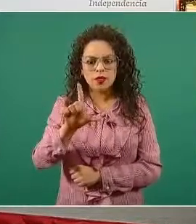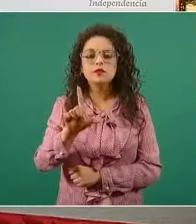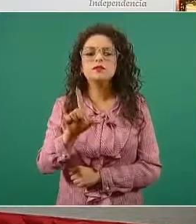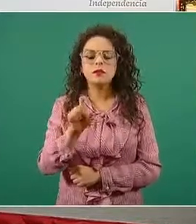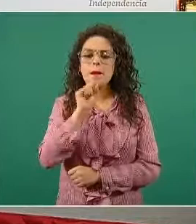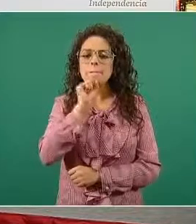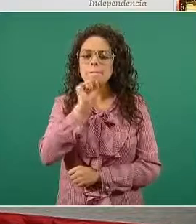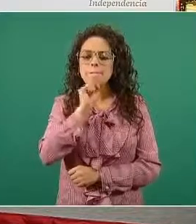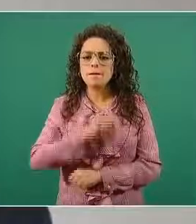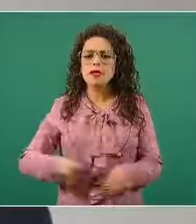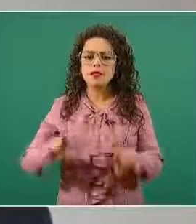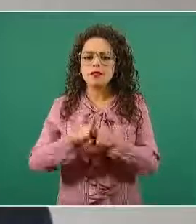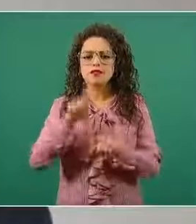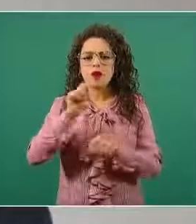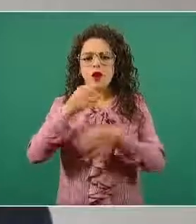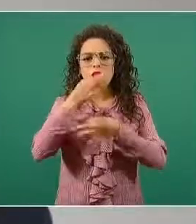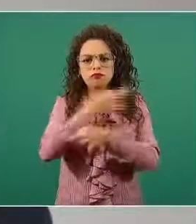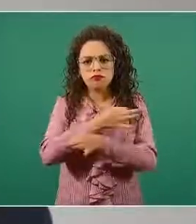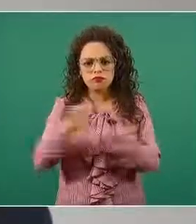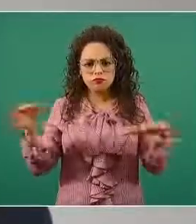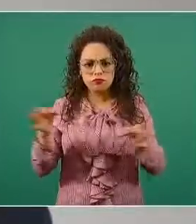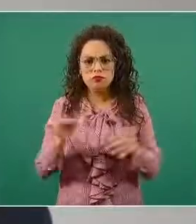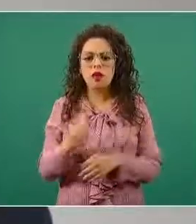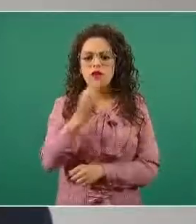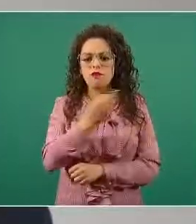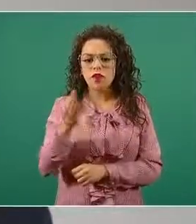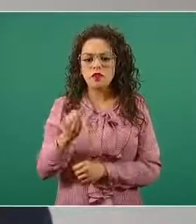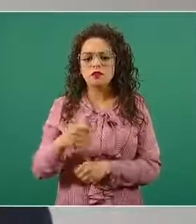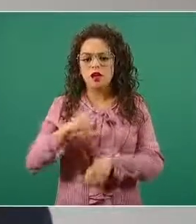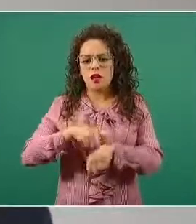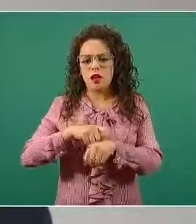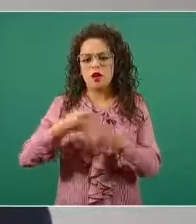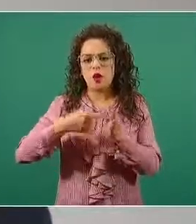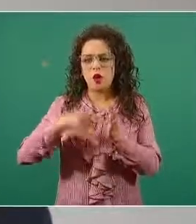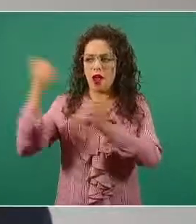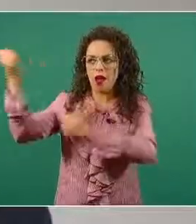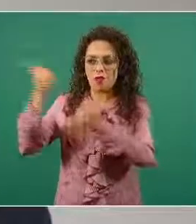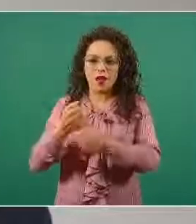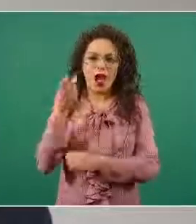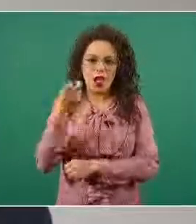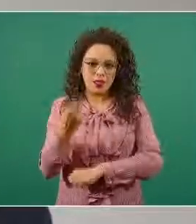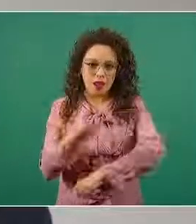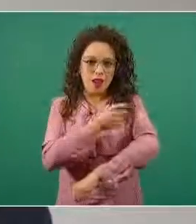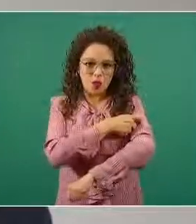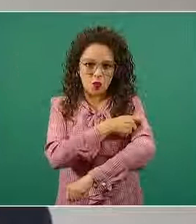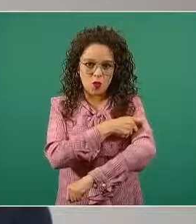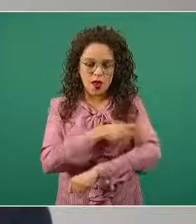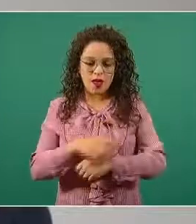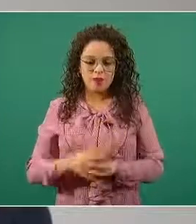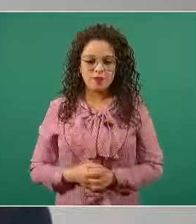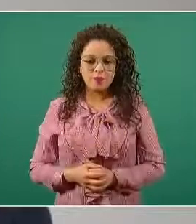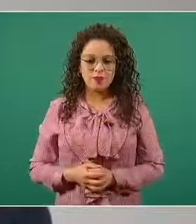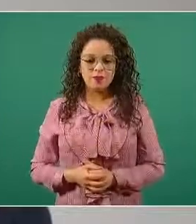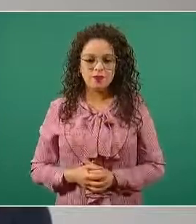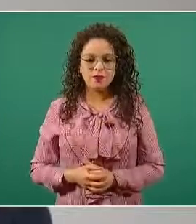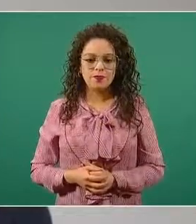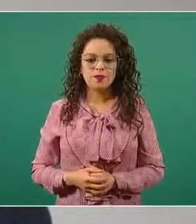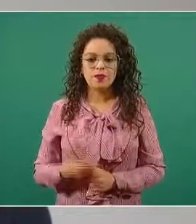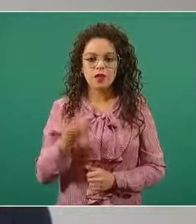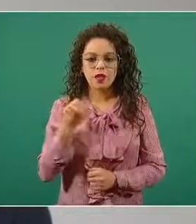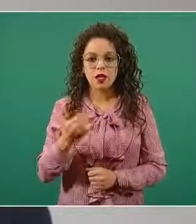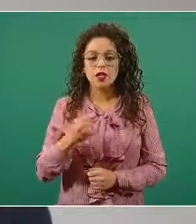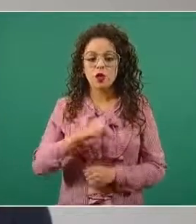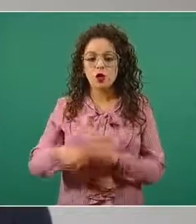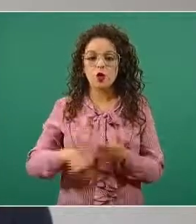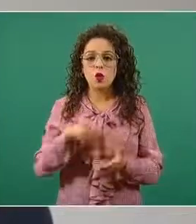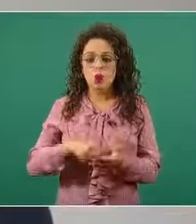comunicando la fecha, la hora en la que arribará finalmente esta vacuna, y también de seguro el grupo, las áreas